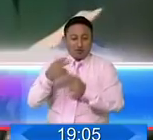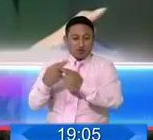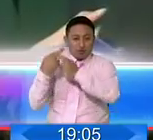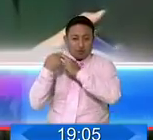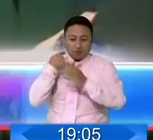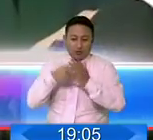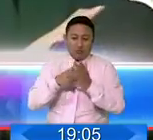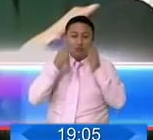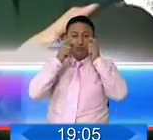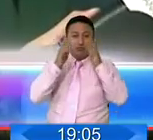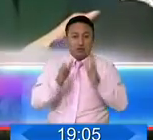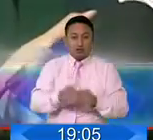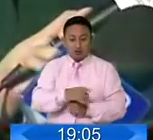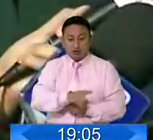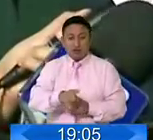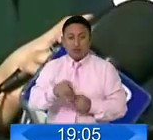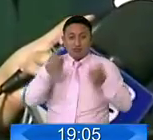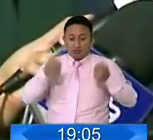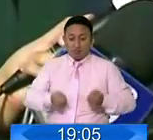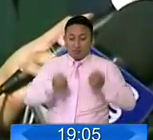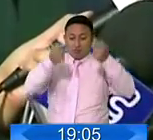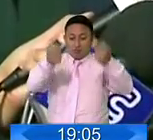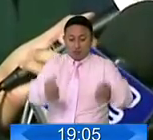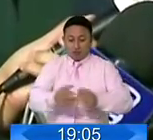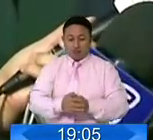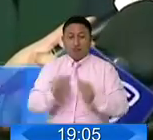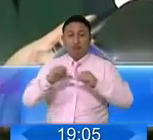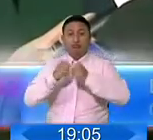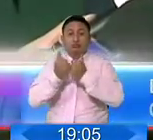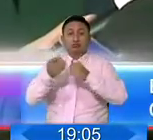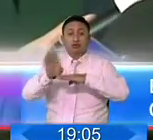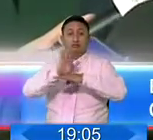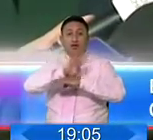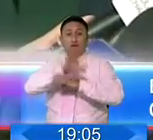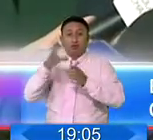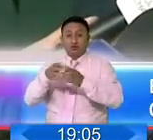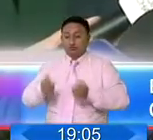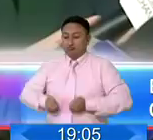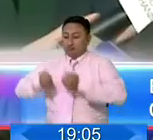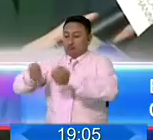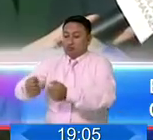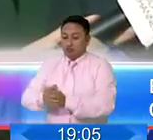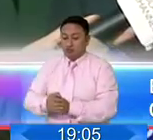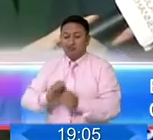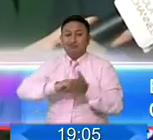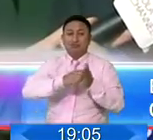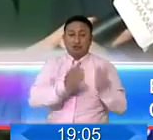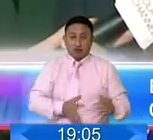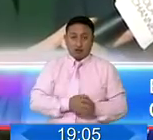ejemplo la Fiscalía, se ofició a la misma Asamblea, a una de las comisiones de la Asamblea y a la Contraloría,